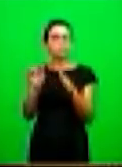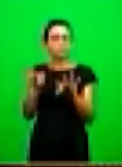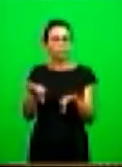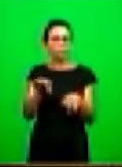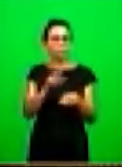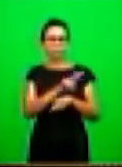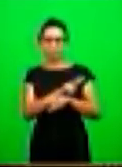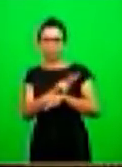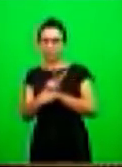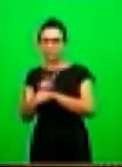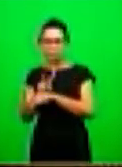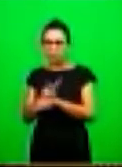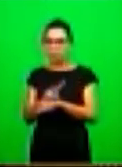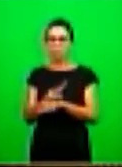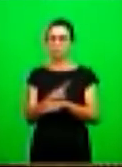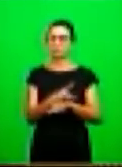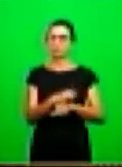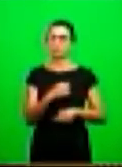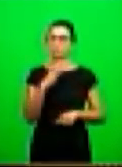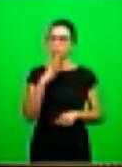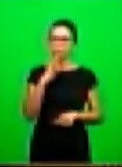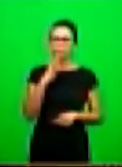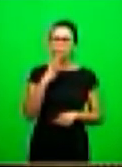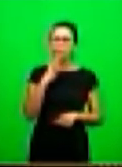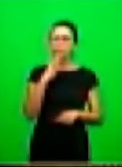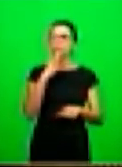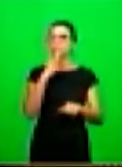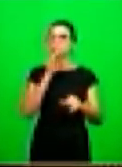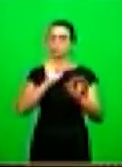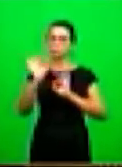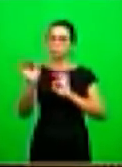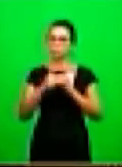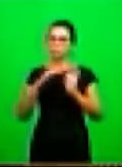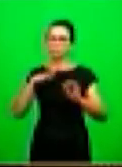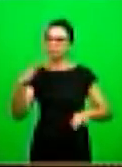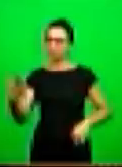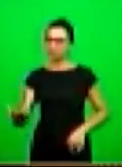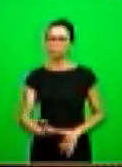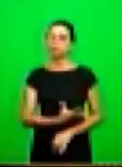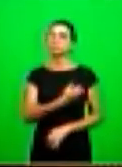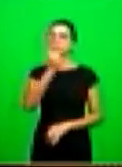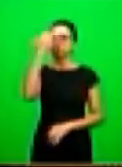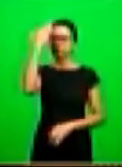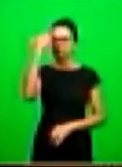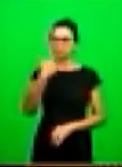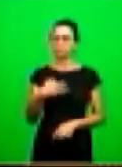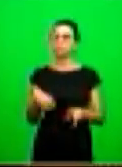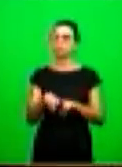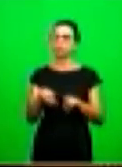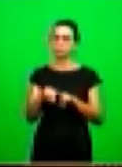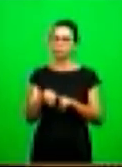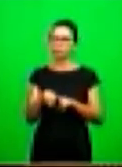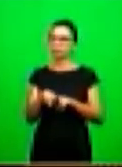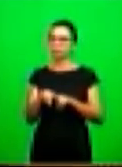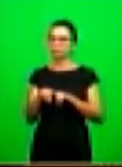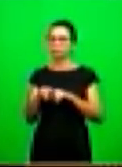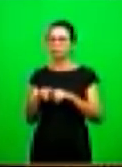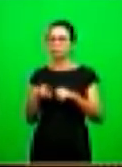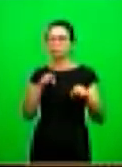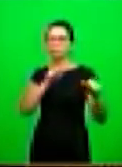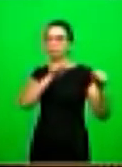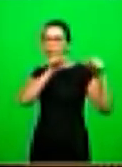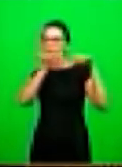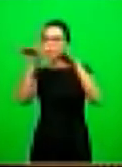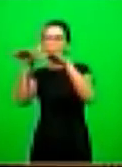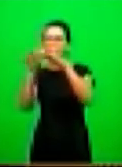está vigilante. Una iglesia que sabe muy bien de dónde salió, sabe muy bien dónde está y sabe muy bien a dónde va.